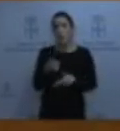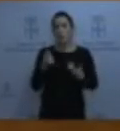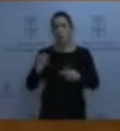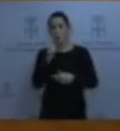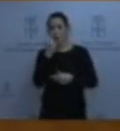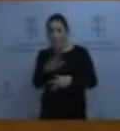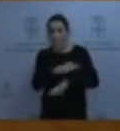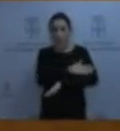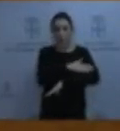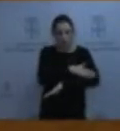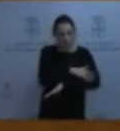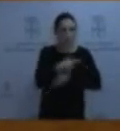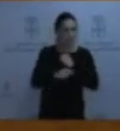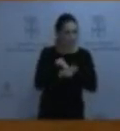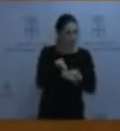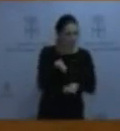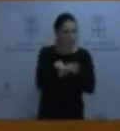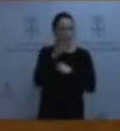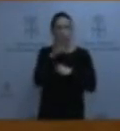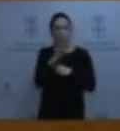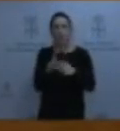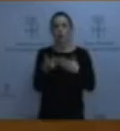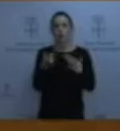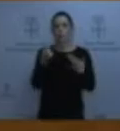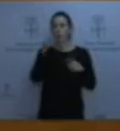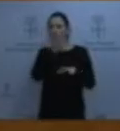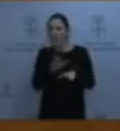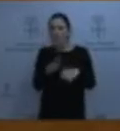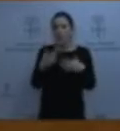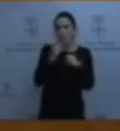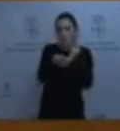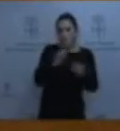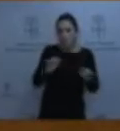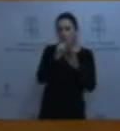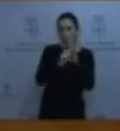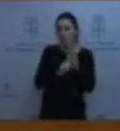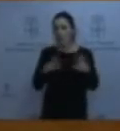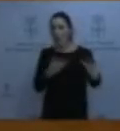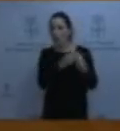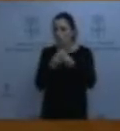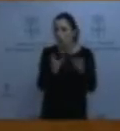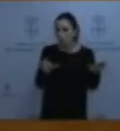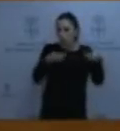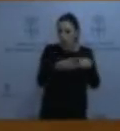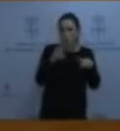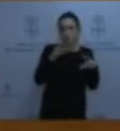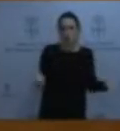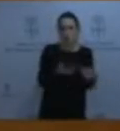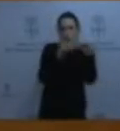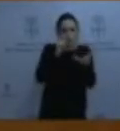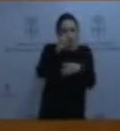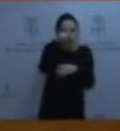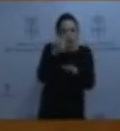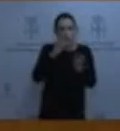resultaría realmente difícil elaborar un plan conjunto de promoción cultural y turística cuando no tienen ningún tipo de plan, por no